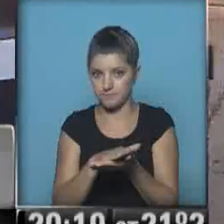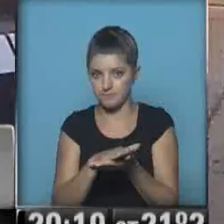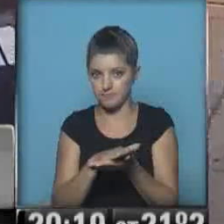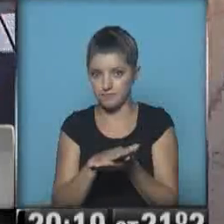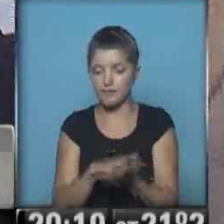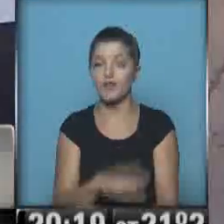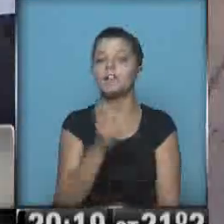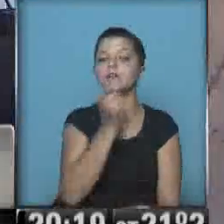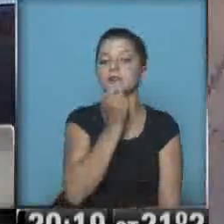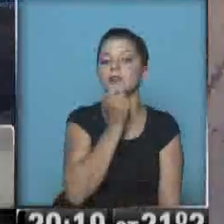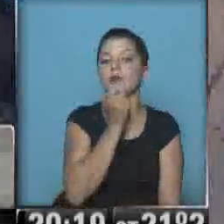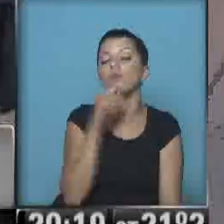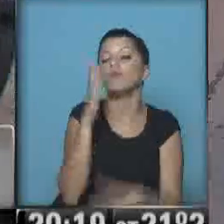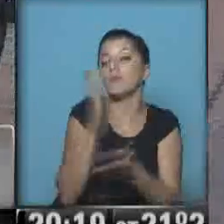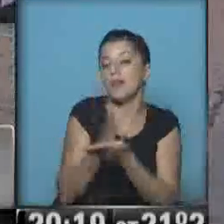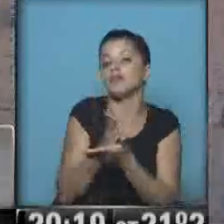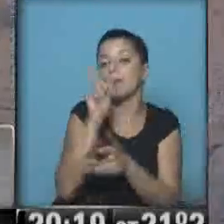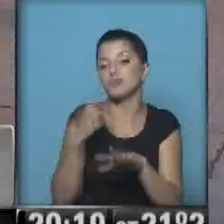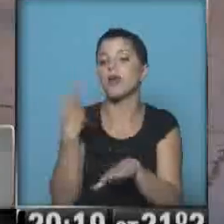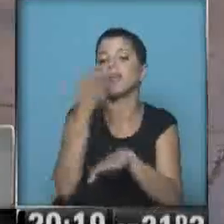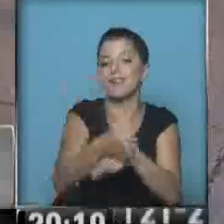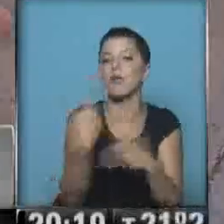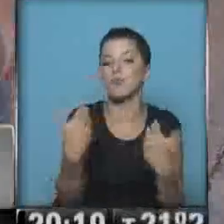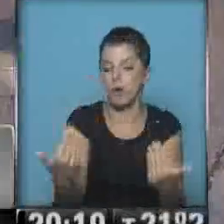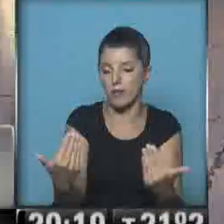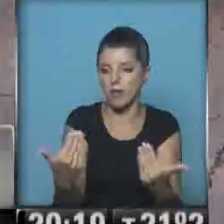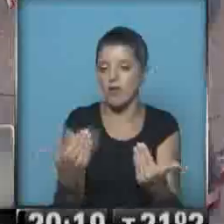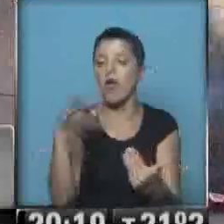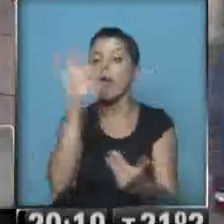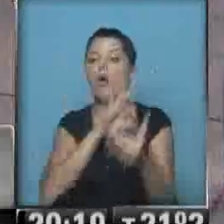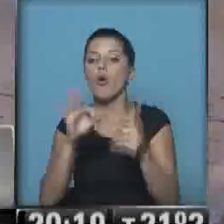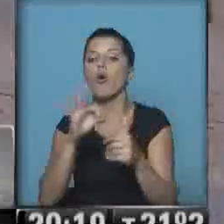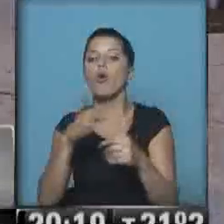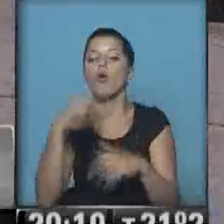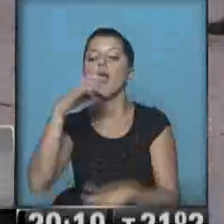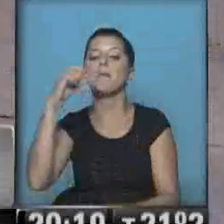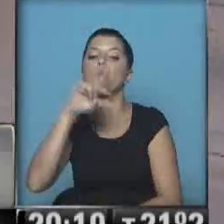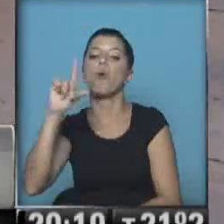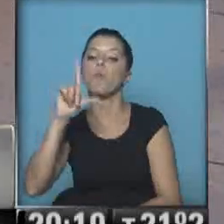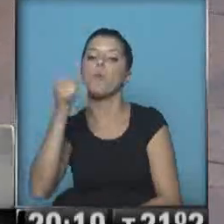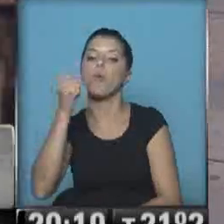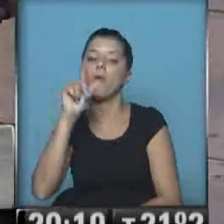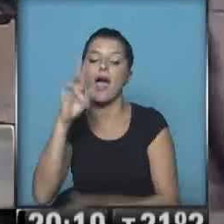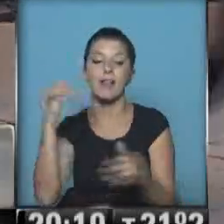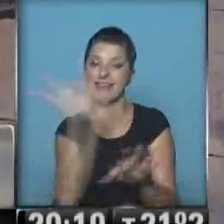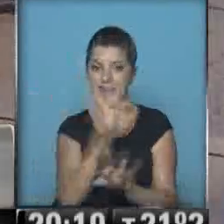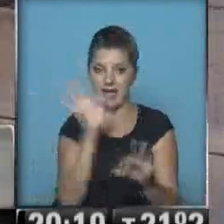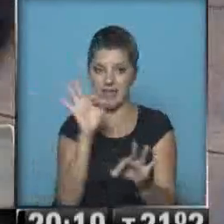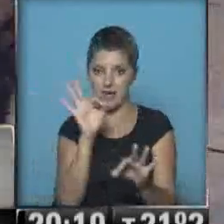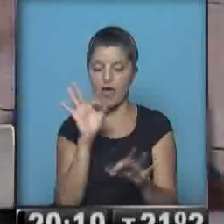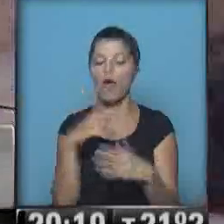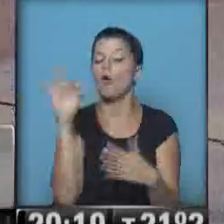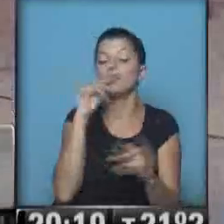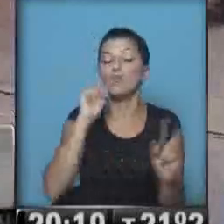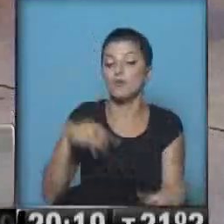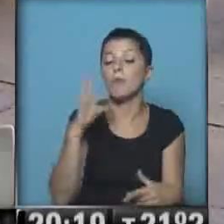derecho de admisión con con las tribunas populares vacías no sé realmente no se me ocurre nada